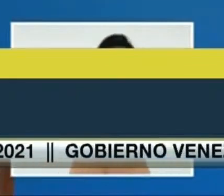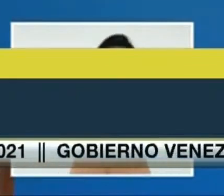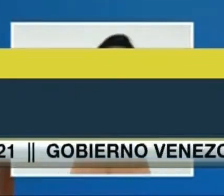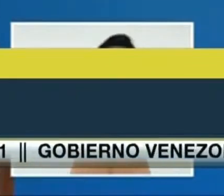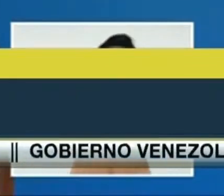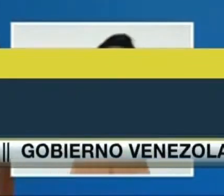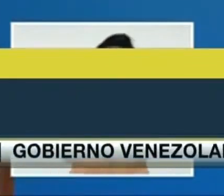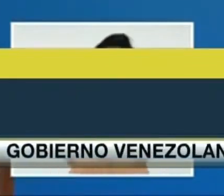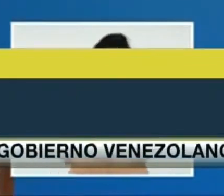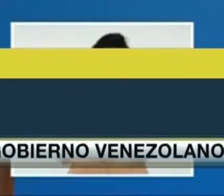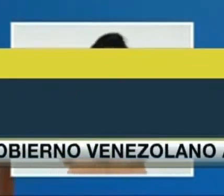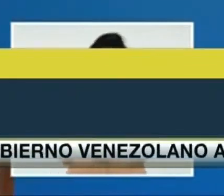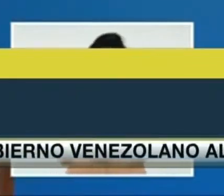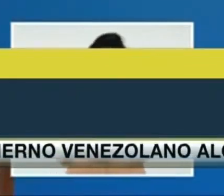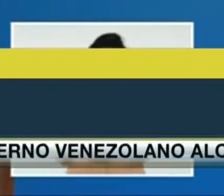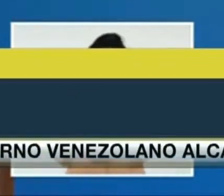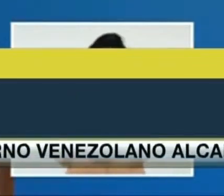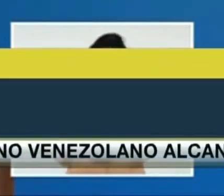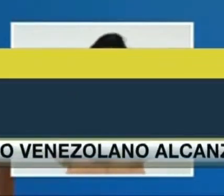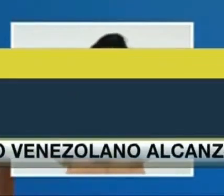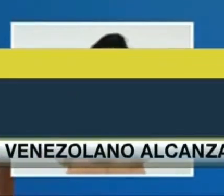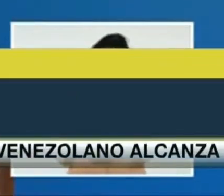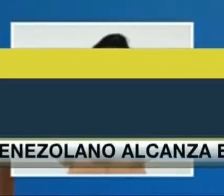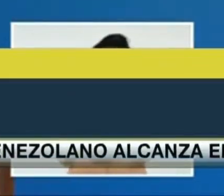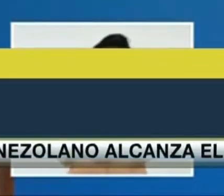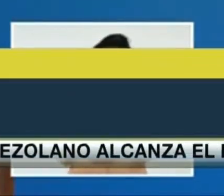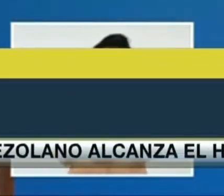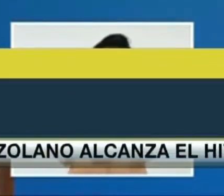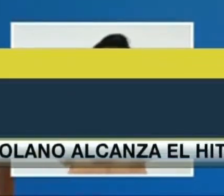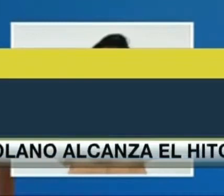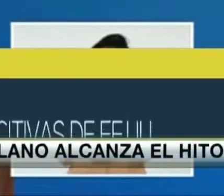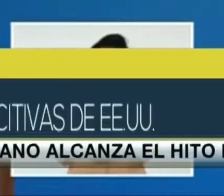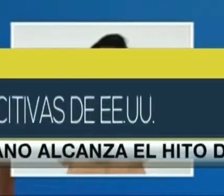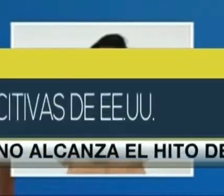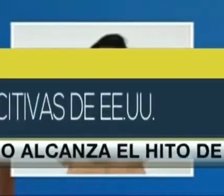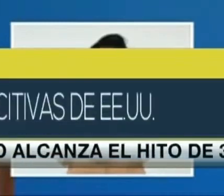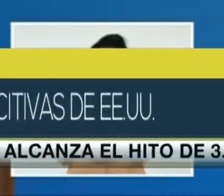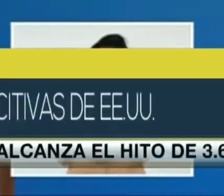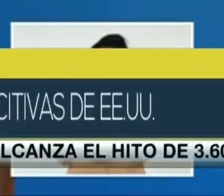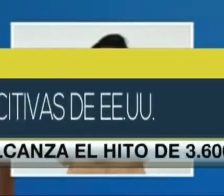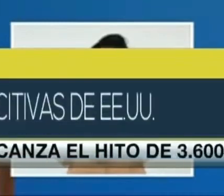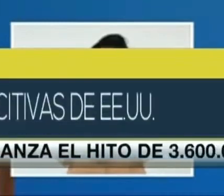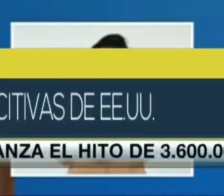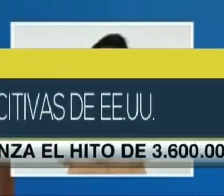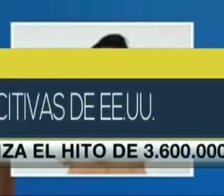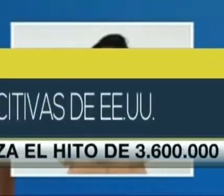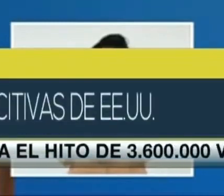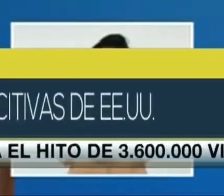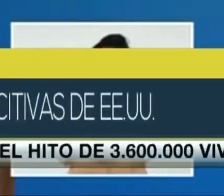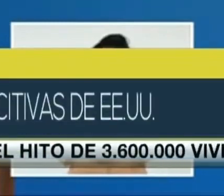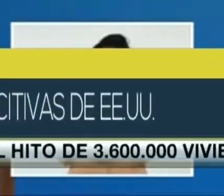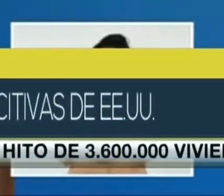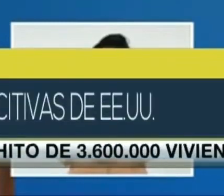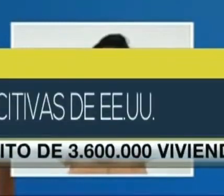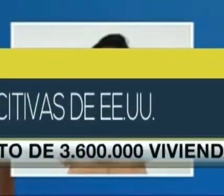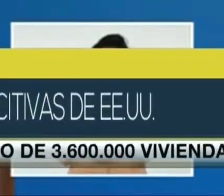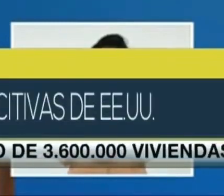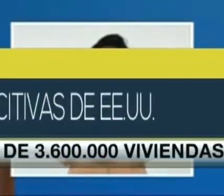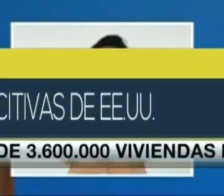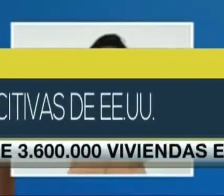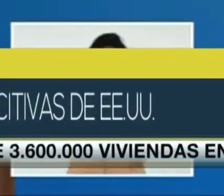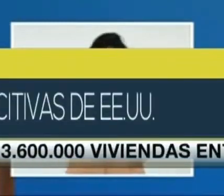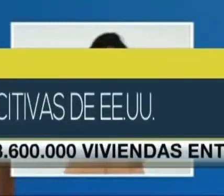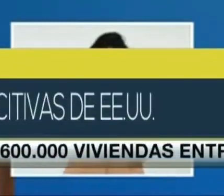limitada en, como dije antes, algo más de una docena de locaciones específicas el día